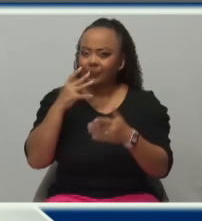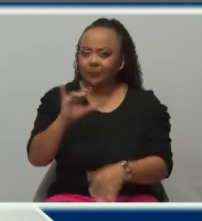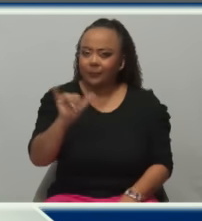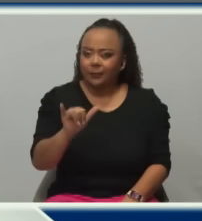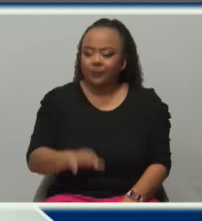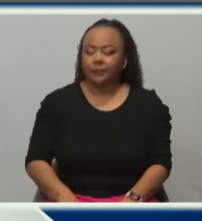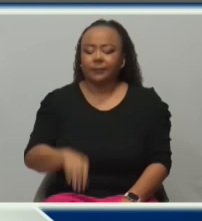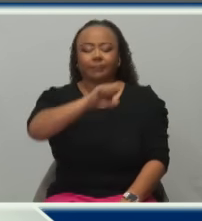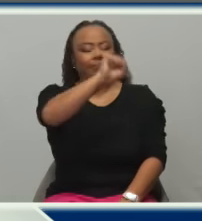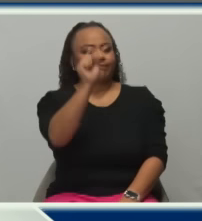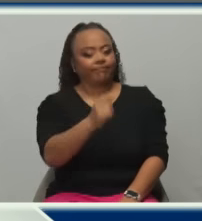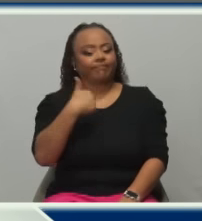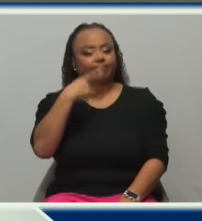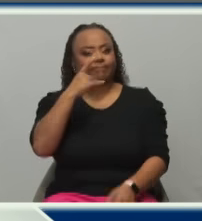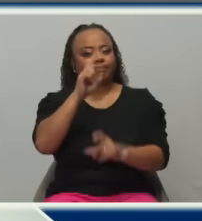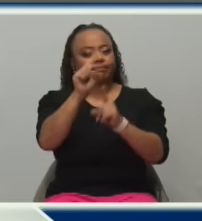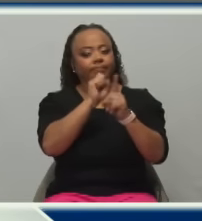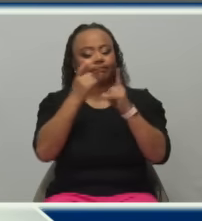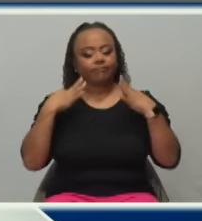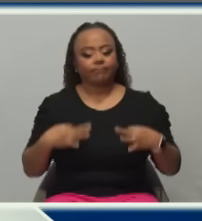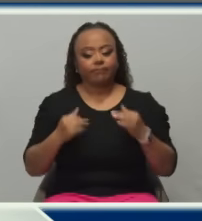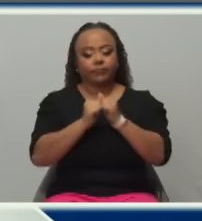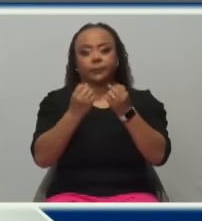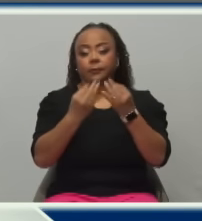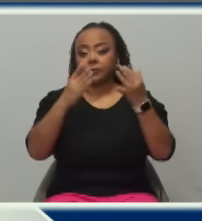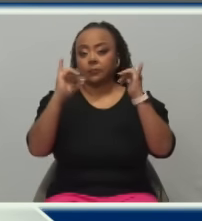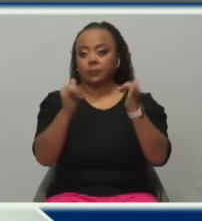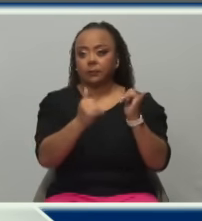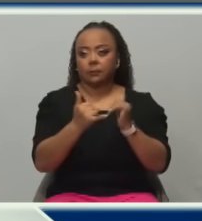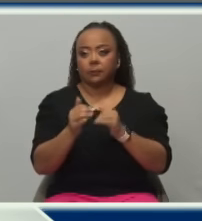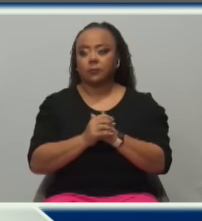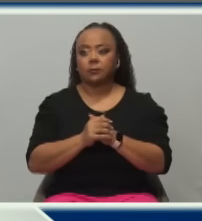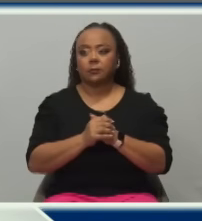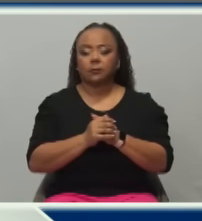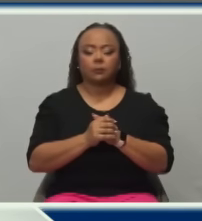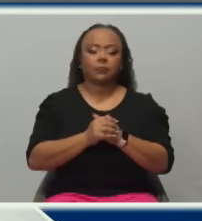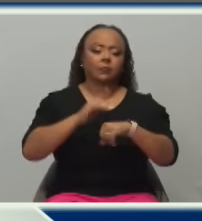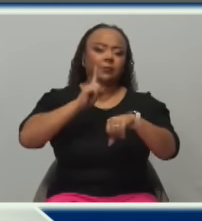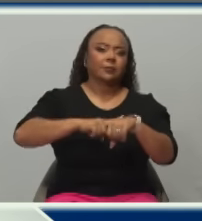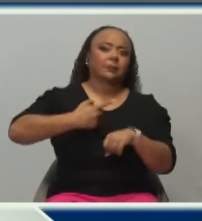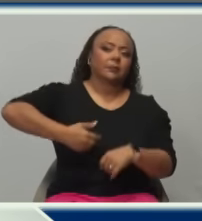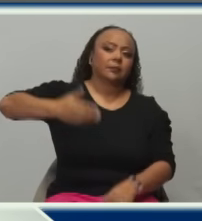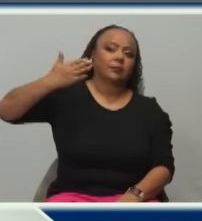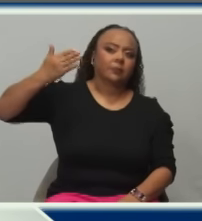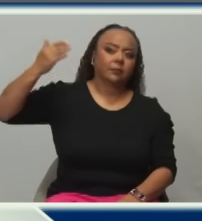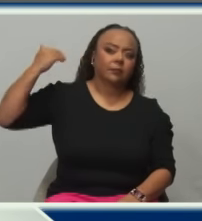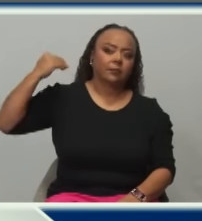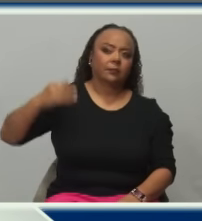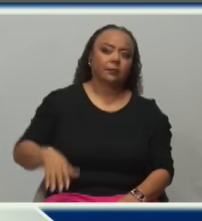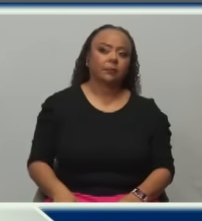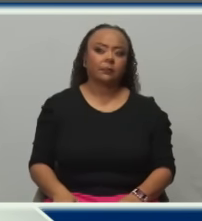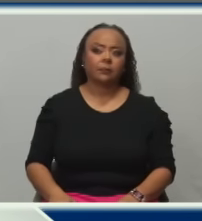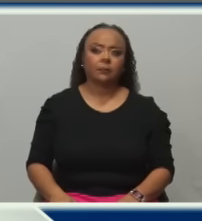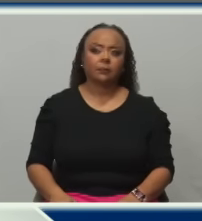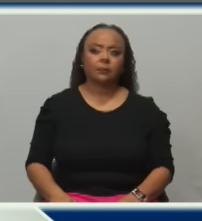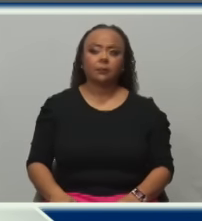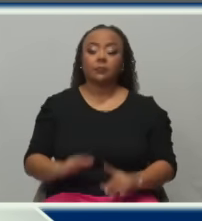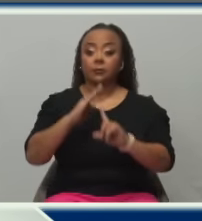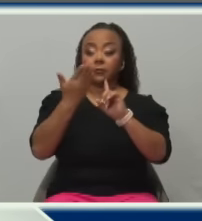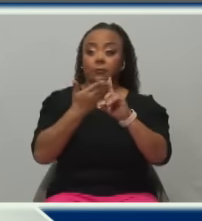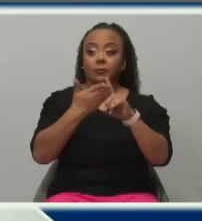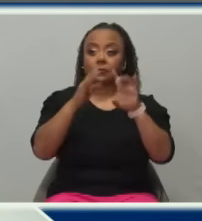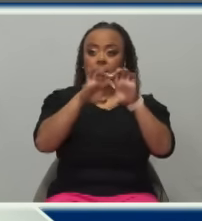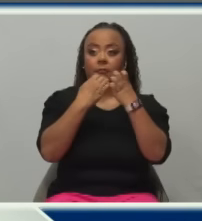saprisa tiene una situación física con muchos jugadores de hace bastante rato que le está repercutiendo el plantel le está